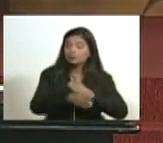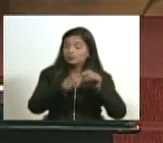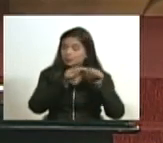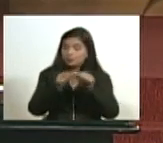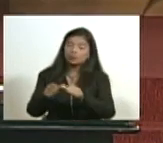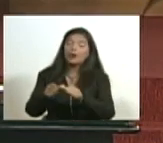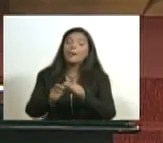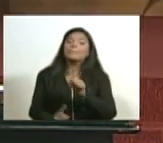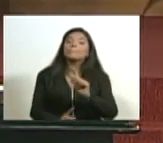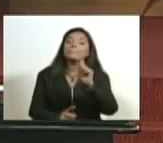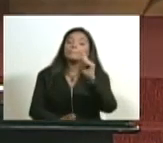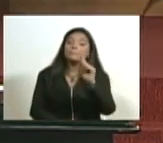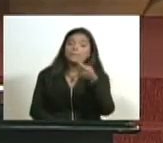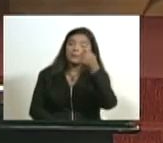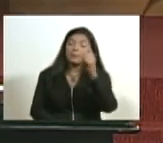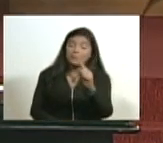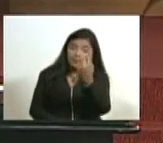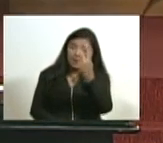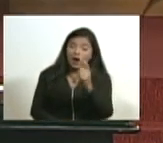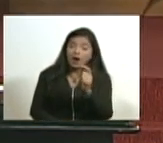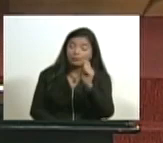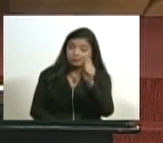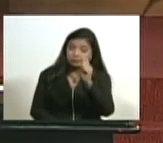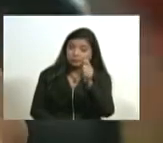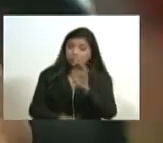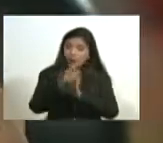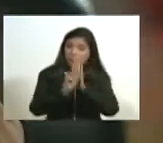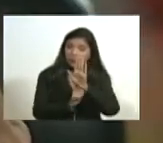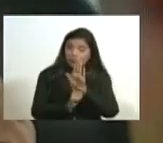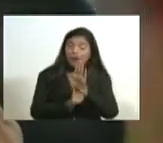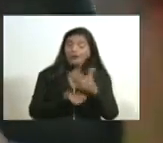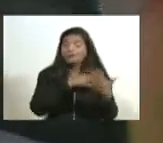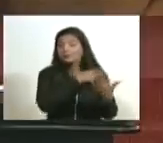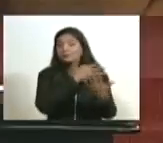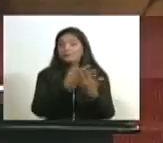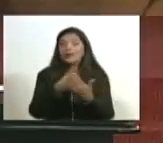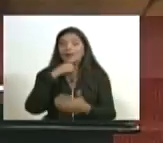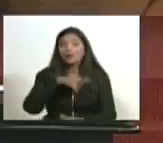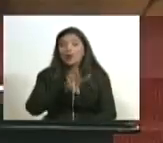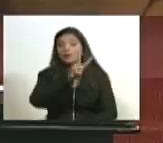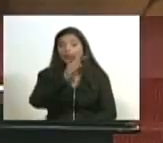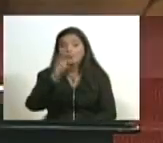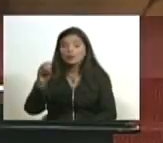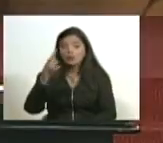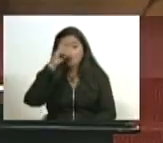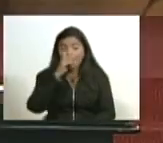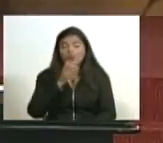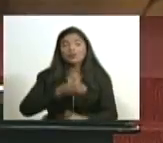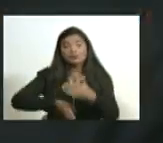Primera constitución de la República en la historia de 200 años que tiene vivo,